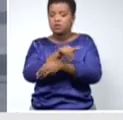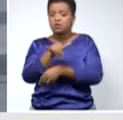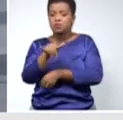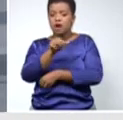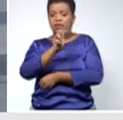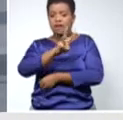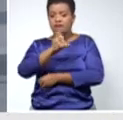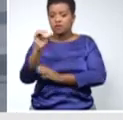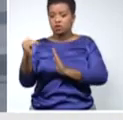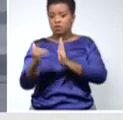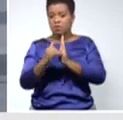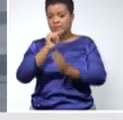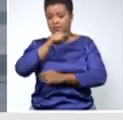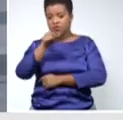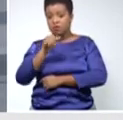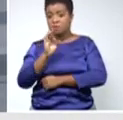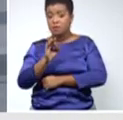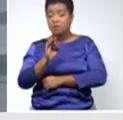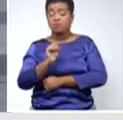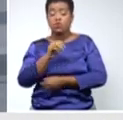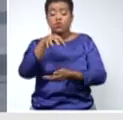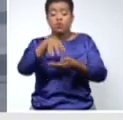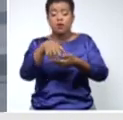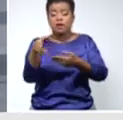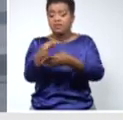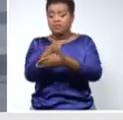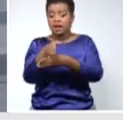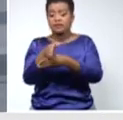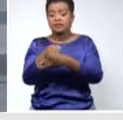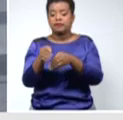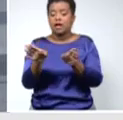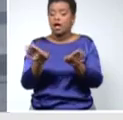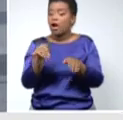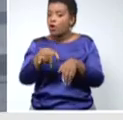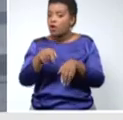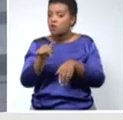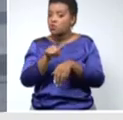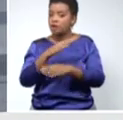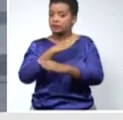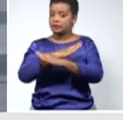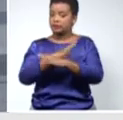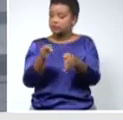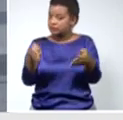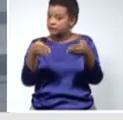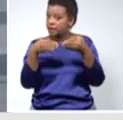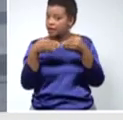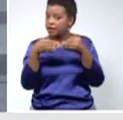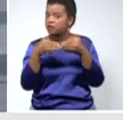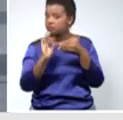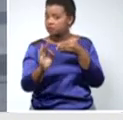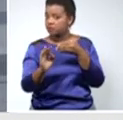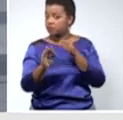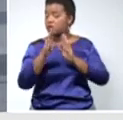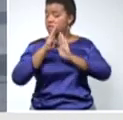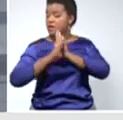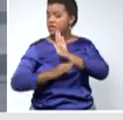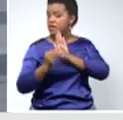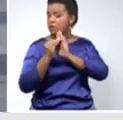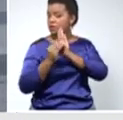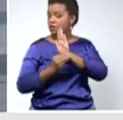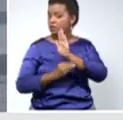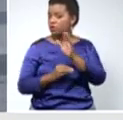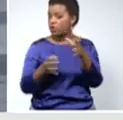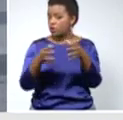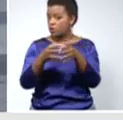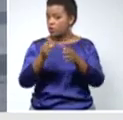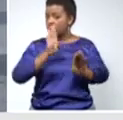varios repartos de la periferia se mantienen aislados. Como continuidad de las medidas indicadas por el Consejo de Defensa Provincial, se mantiene